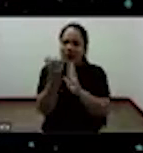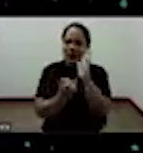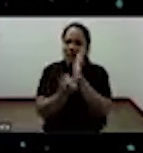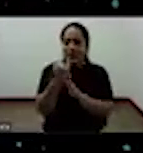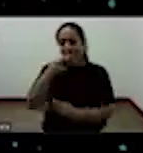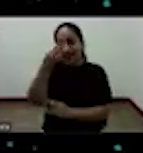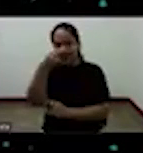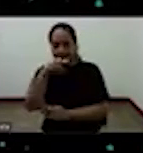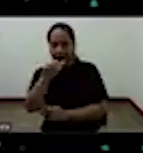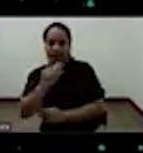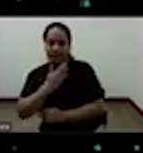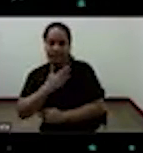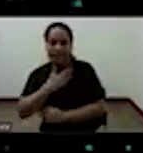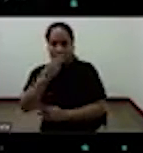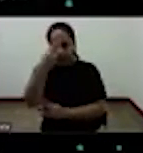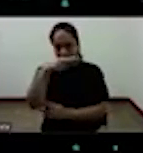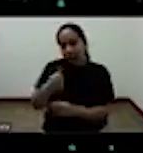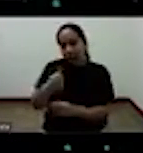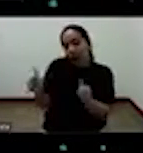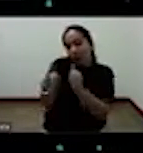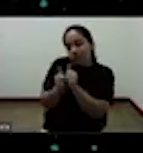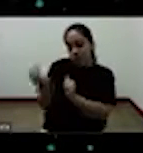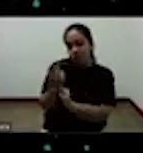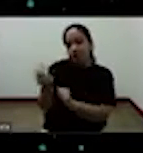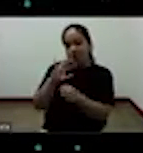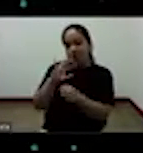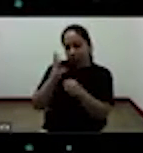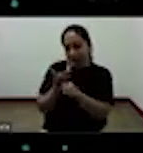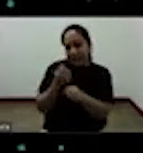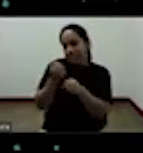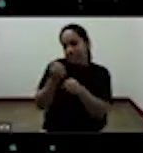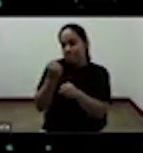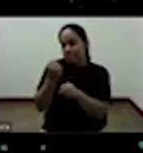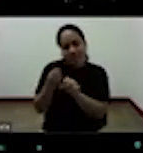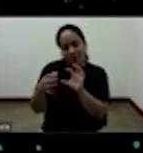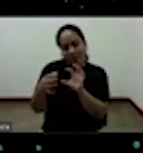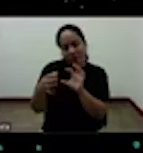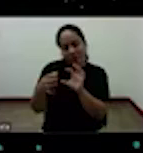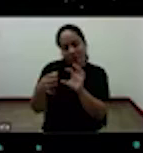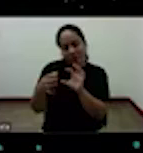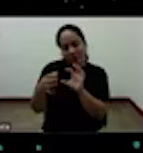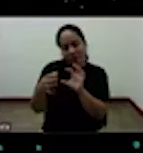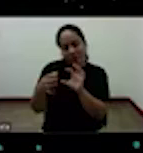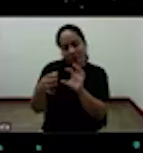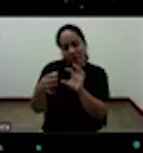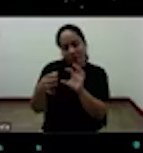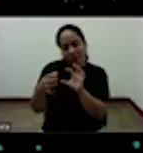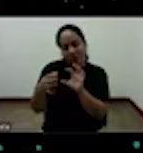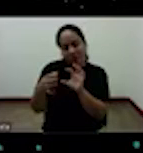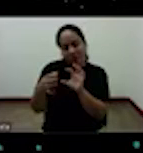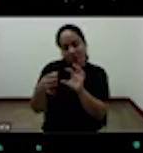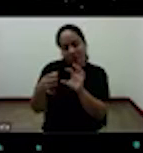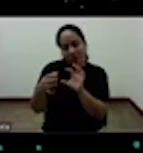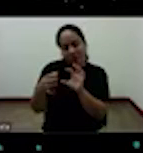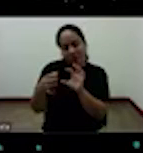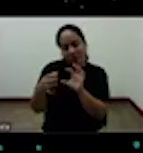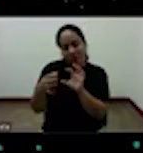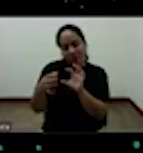colabora y somos ambos artistas y trabajamos en el mismo campo. Dice, si no sé dónde estoy es porque nada